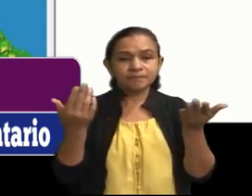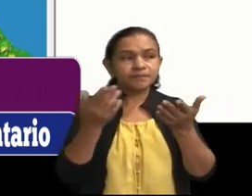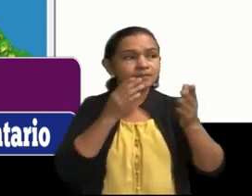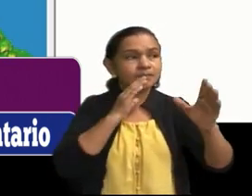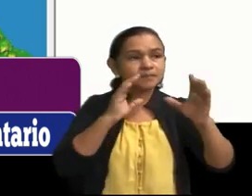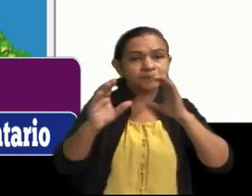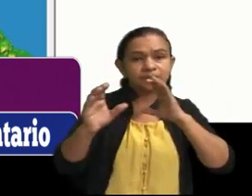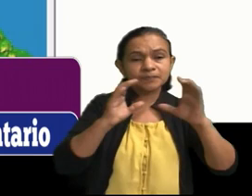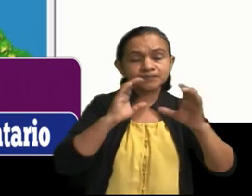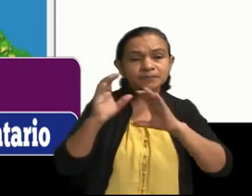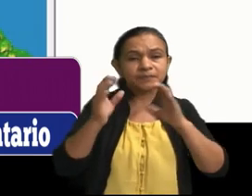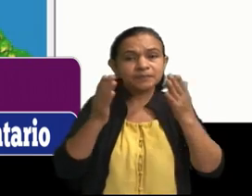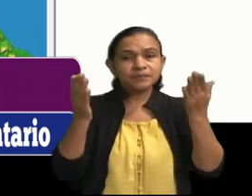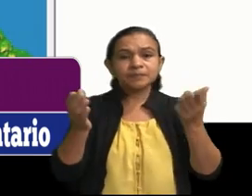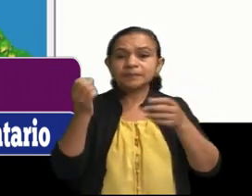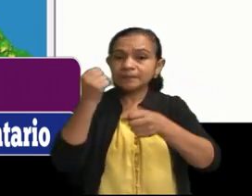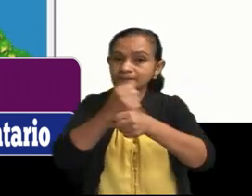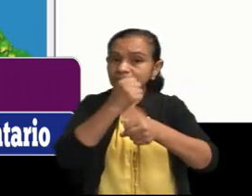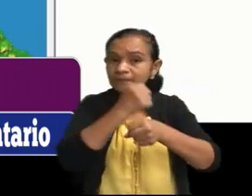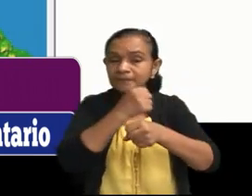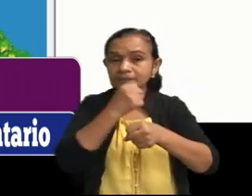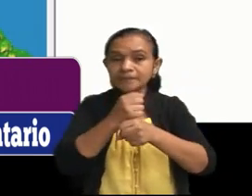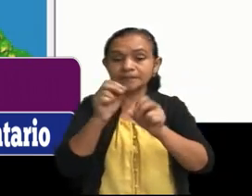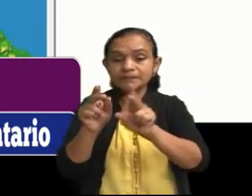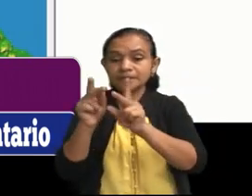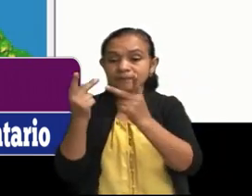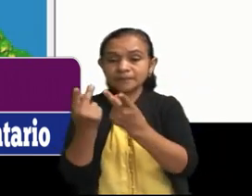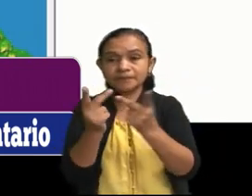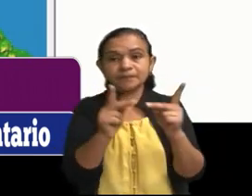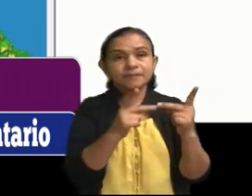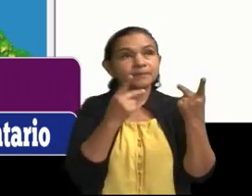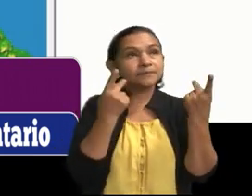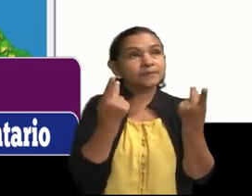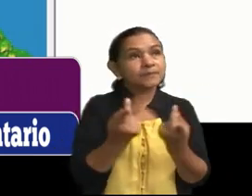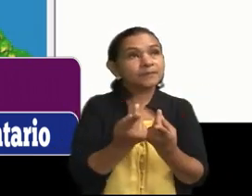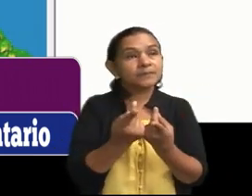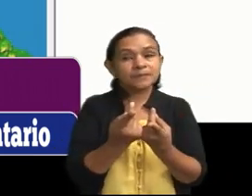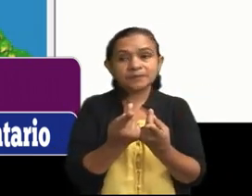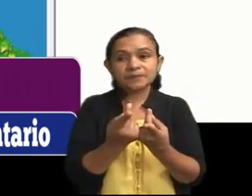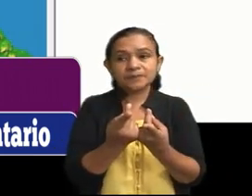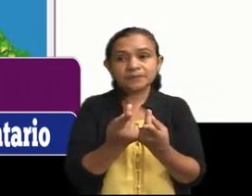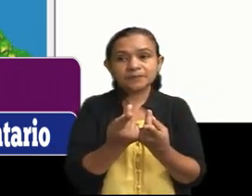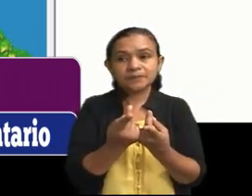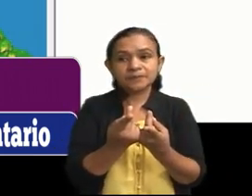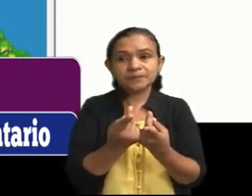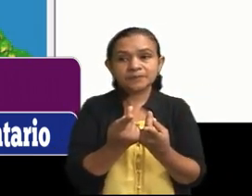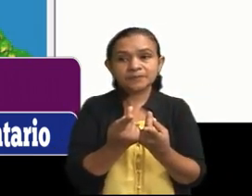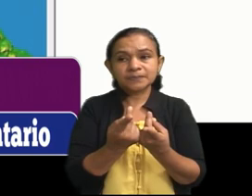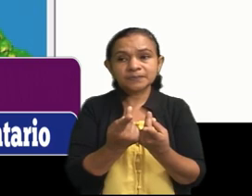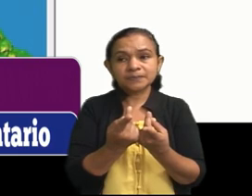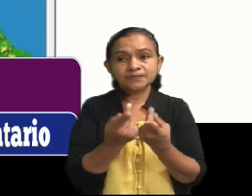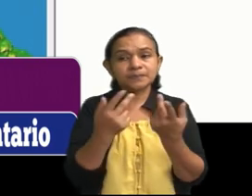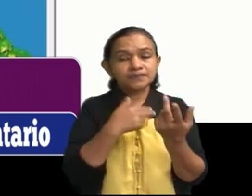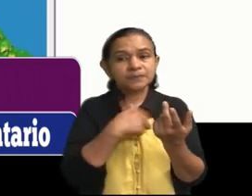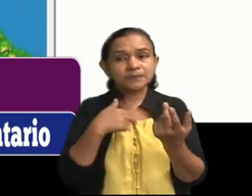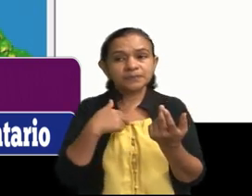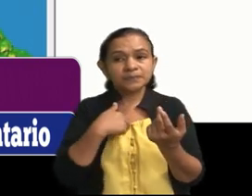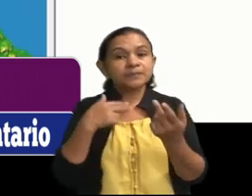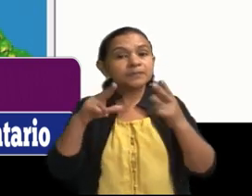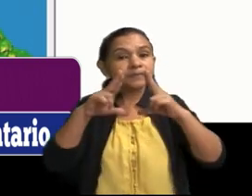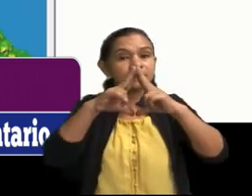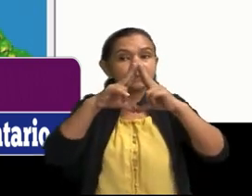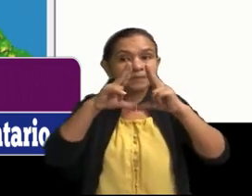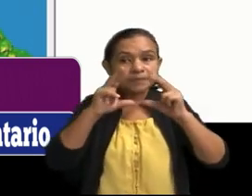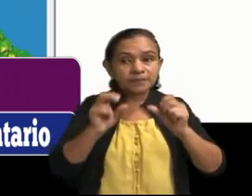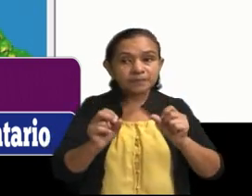comunicación, de trabajo con la población. Y en gran medida nosotros, Nicaragua, somos